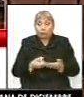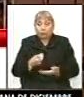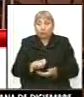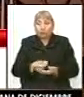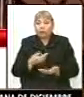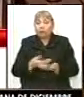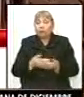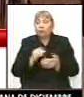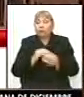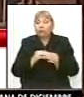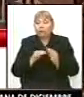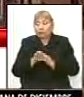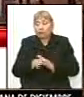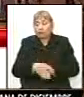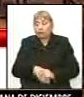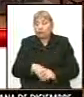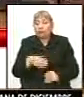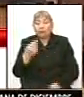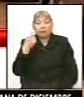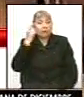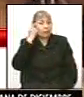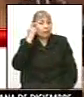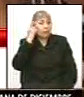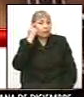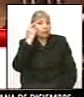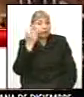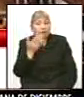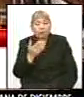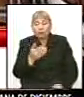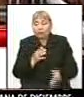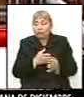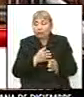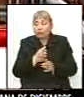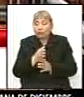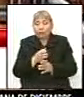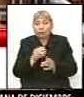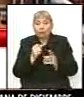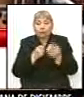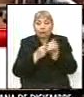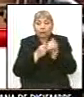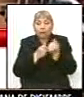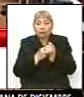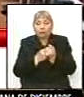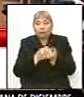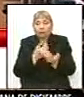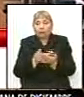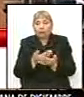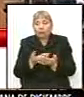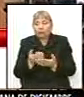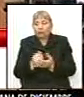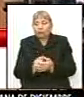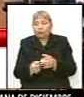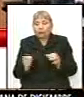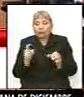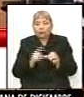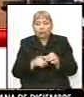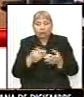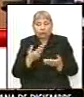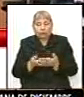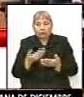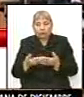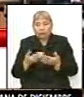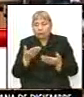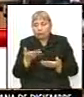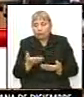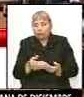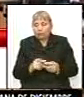empresas transnacionales, sino pensando en la viabilidad de un desarrollo sostenible con inversión, podemos llegar a aprobar esta